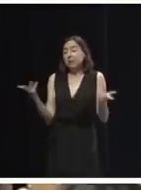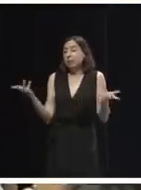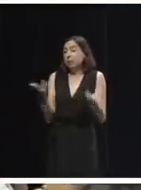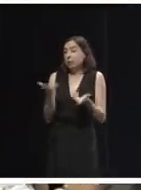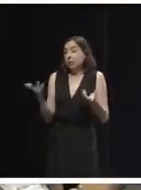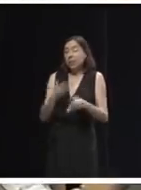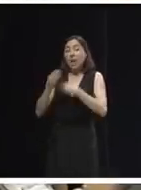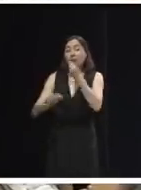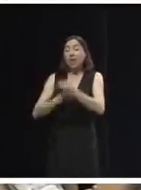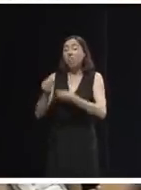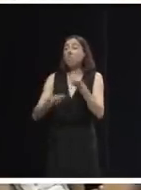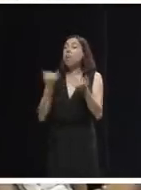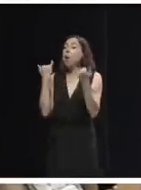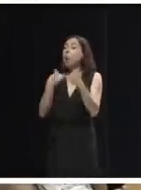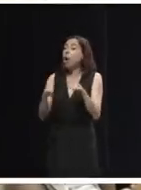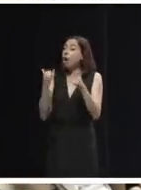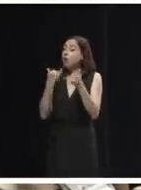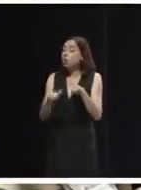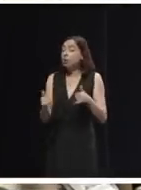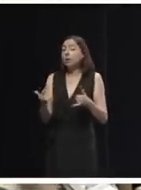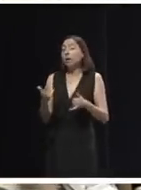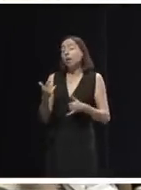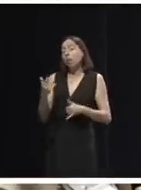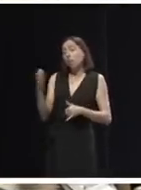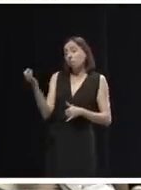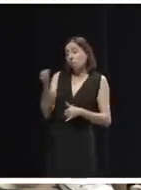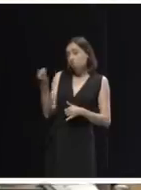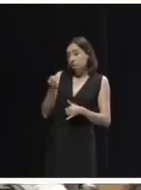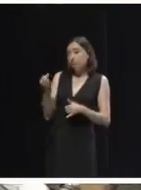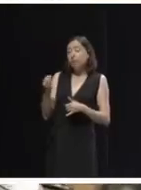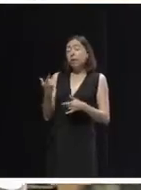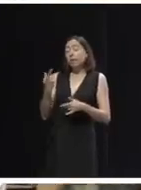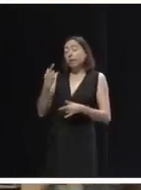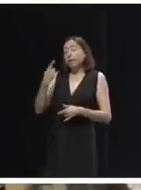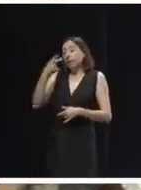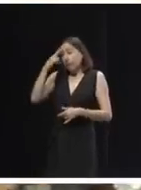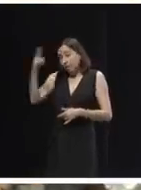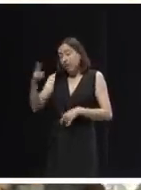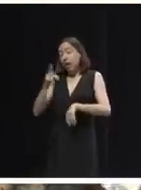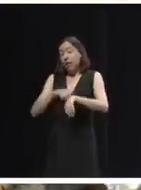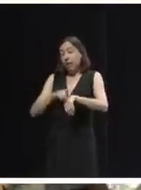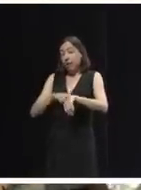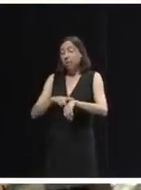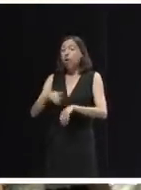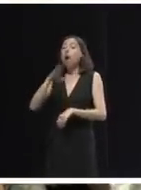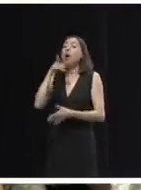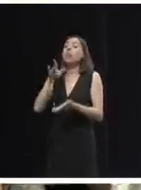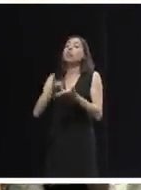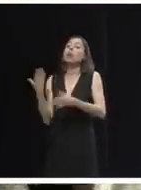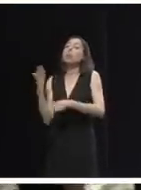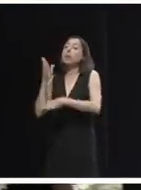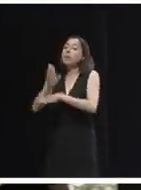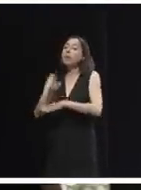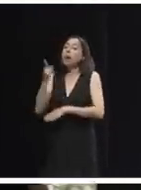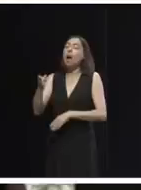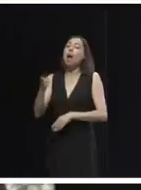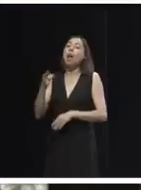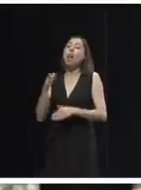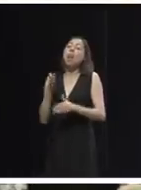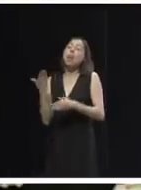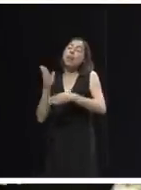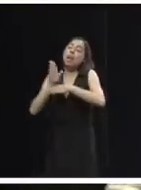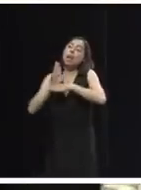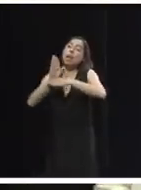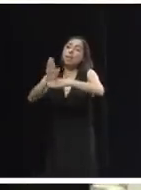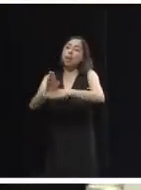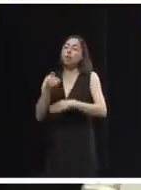acto como corresponde y respetar los tiempos. Así que voy a presentar al candidato número uno, a